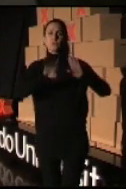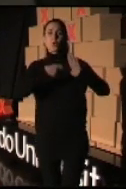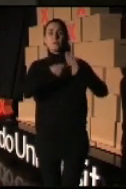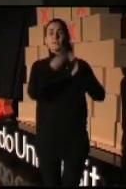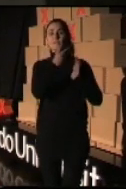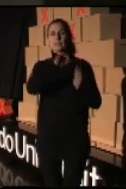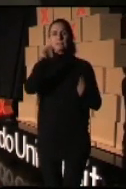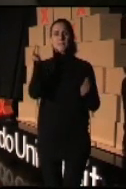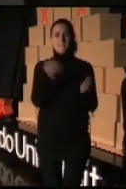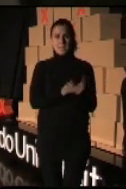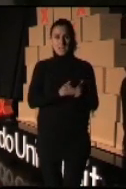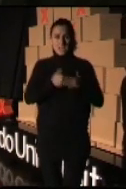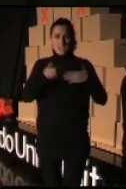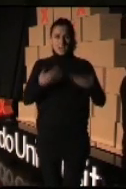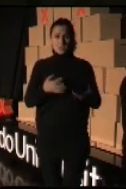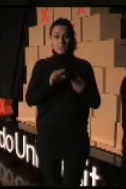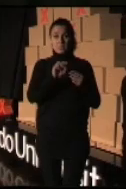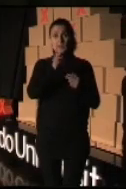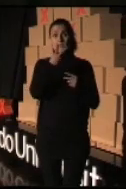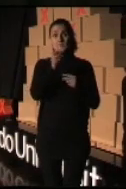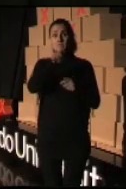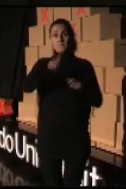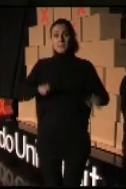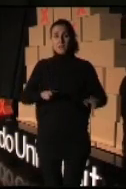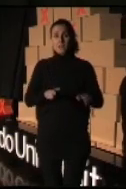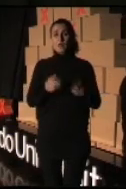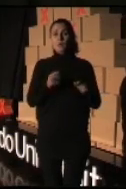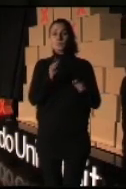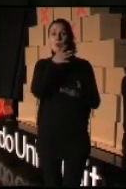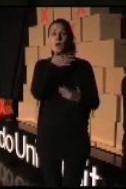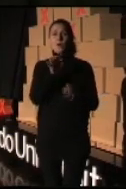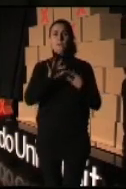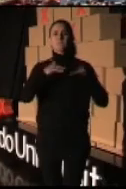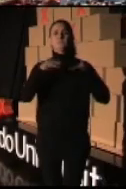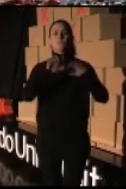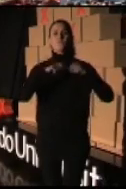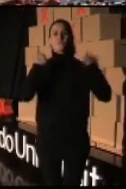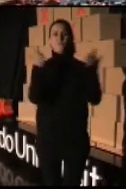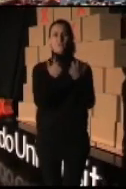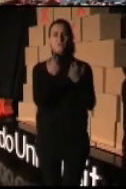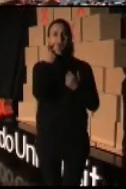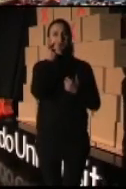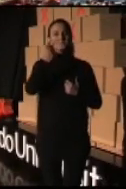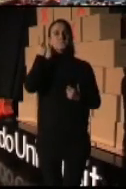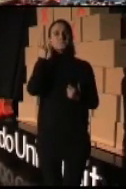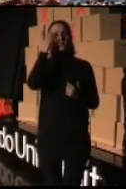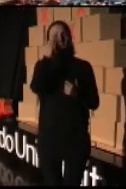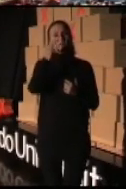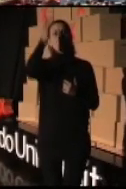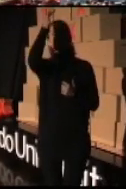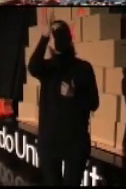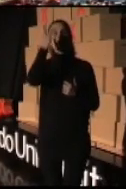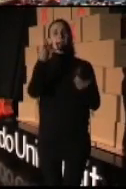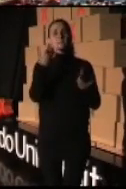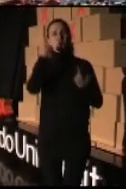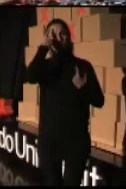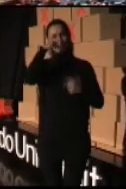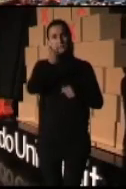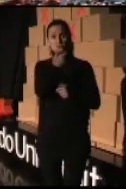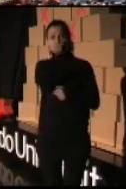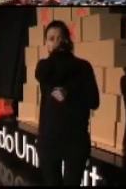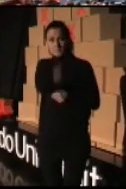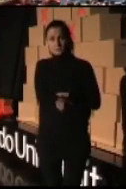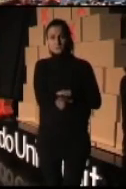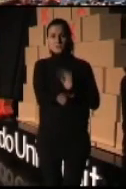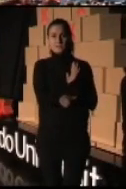20.000. Más o menos 20.000 personas son las que hay en este estadio de fútbol. Imaginemos que sabemos que una de estas